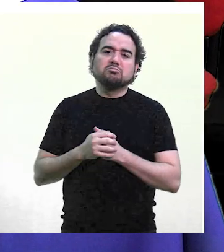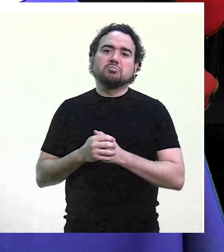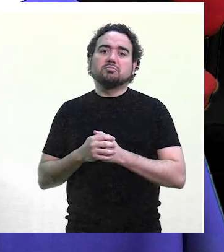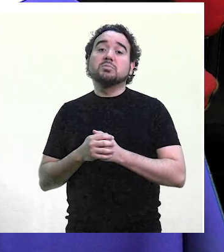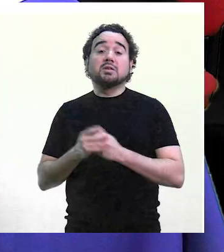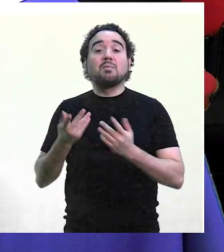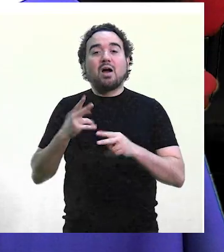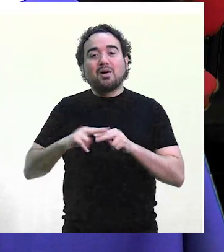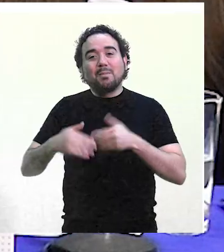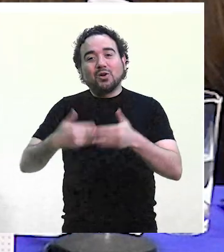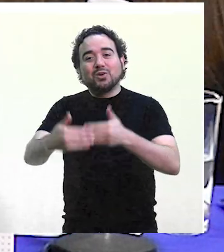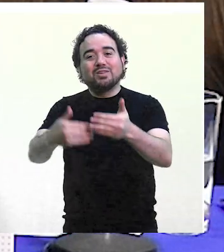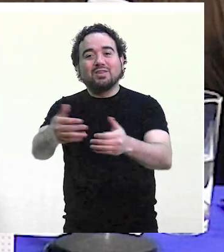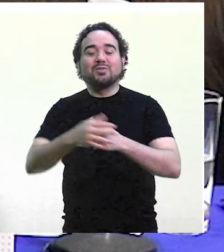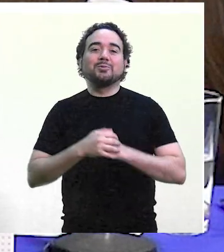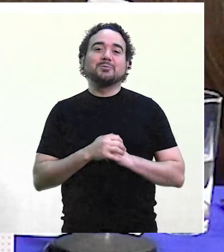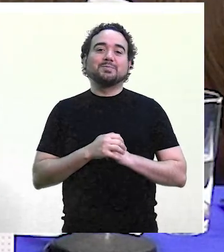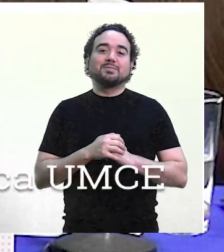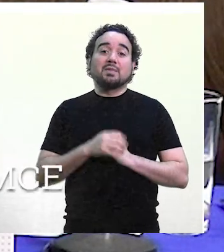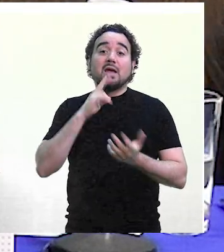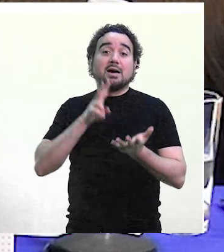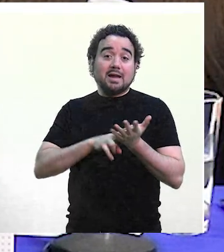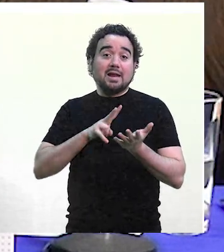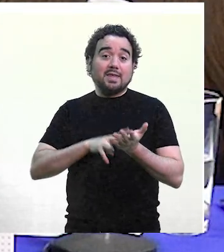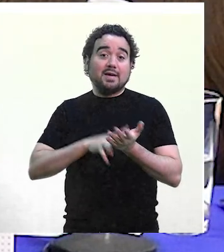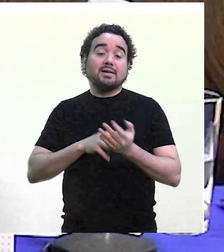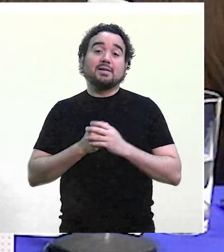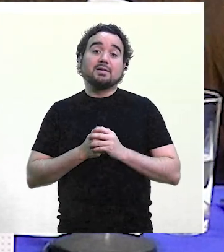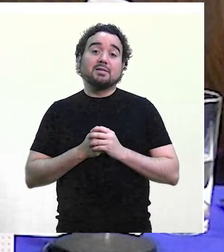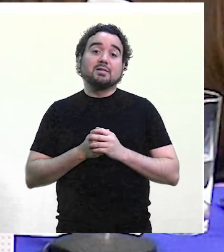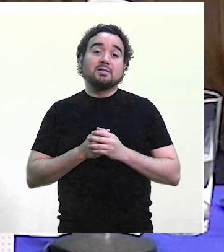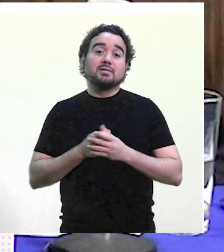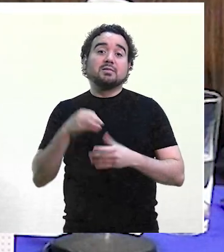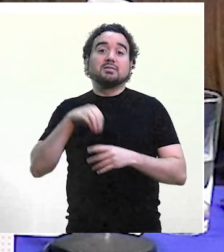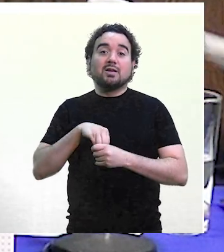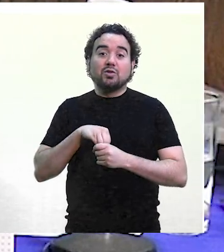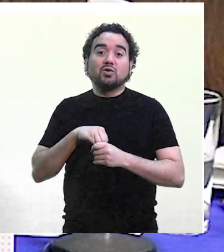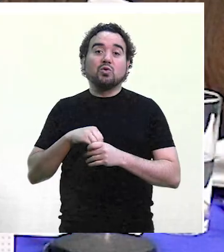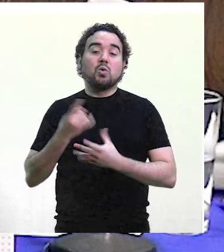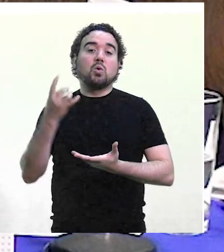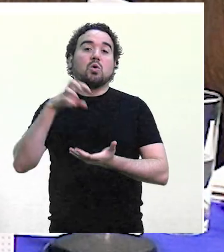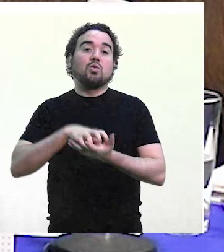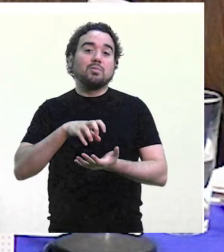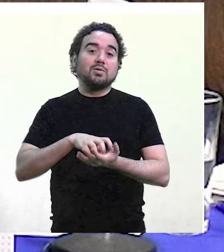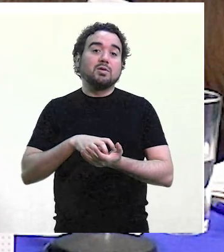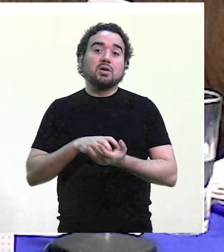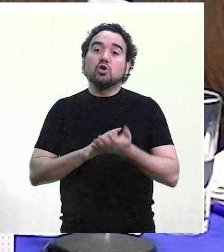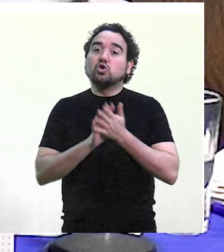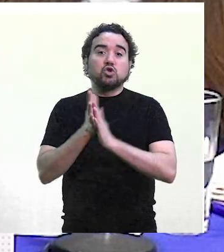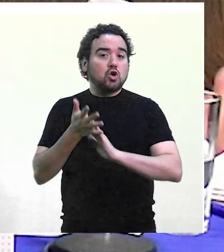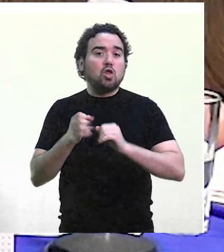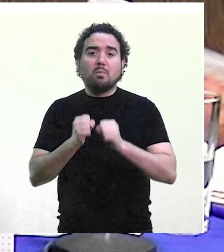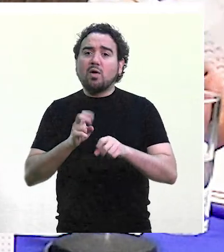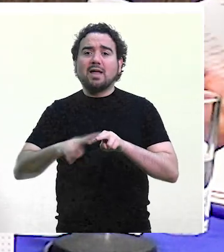alguna parte? ¿Se puede hacer estamos digital? en proceso, en digital Trabajando para siempre. usted, ya. En realidad, dentro de nuestro espíritu UMSE, la